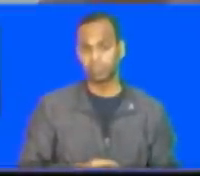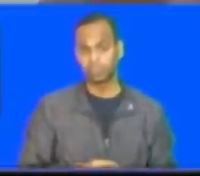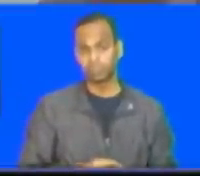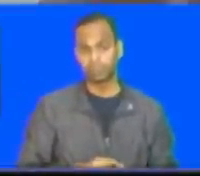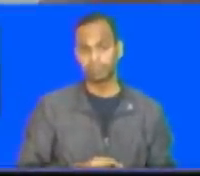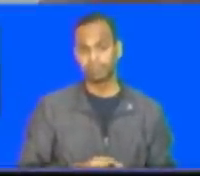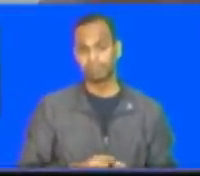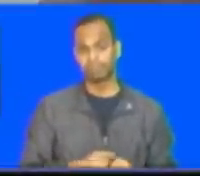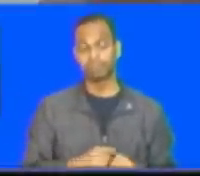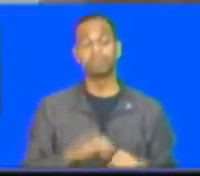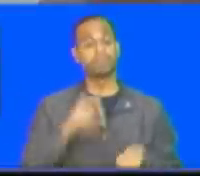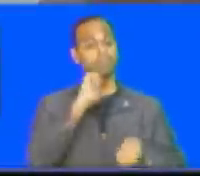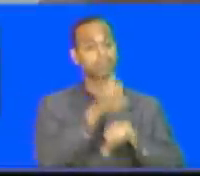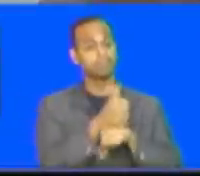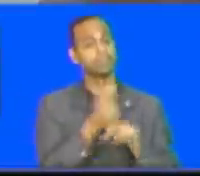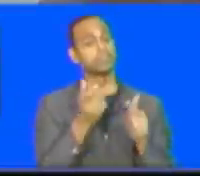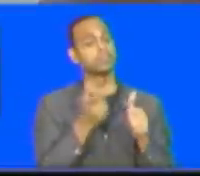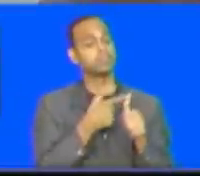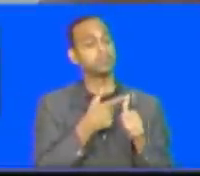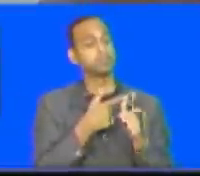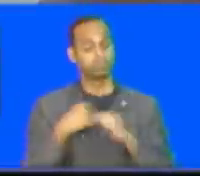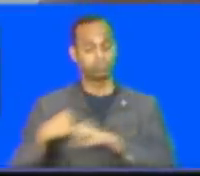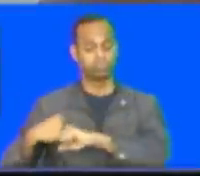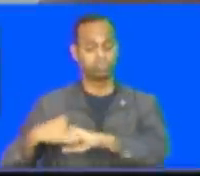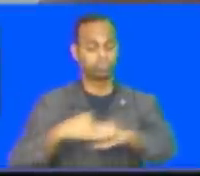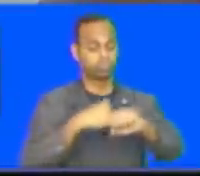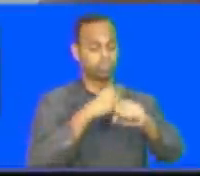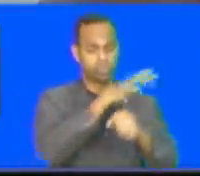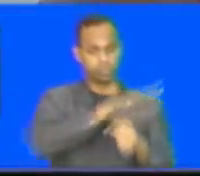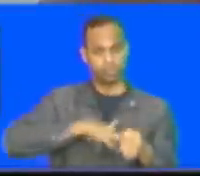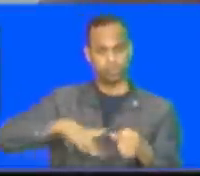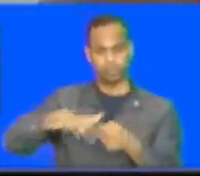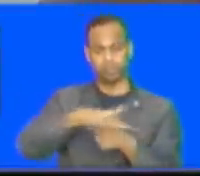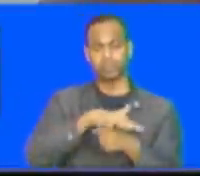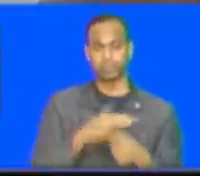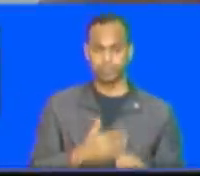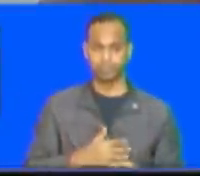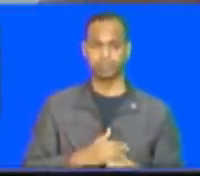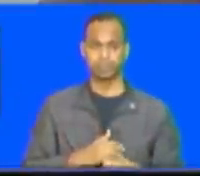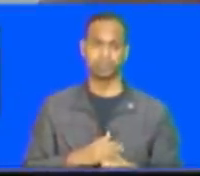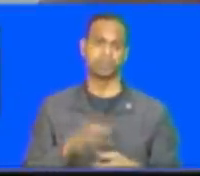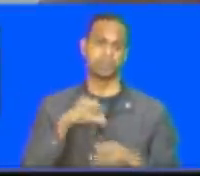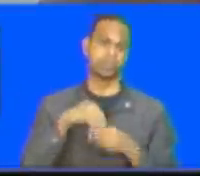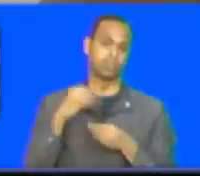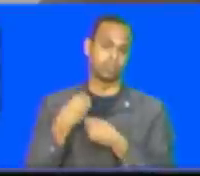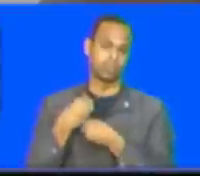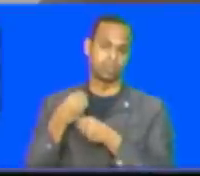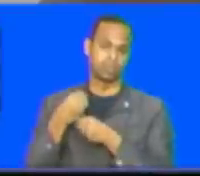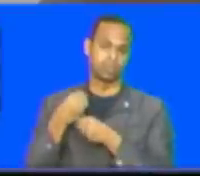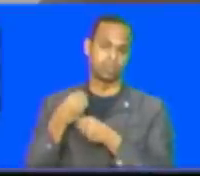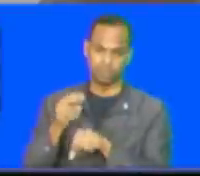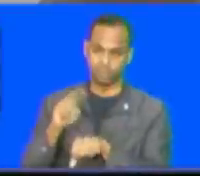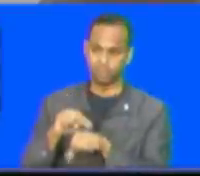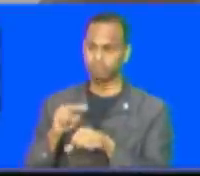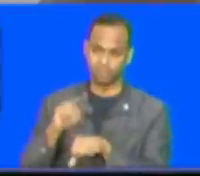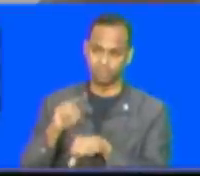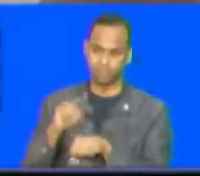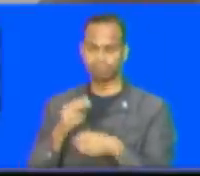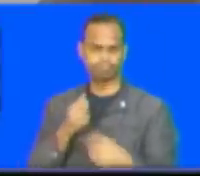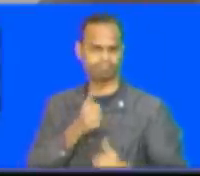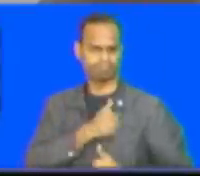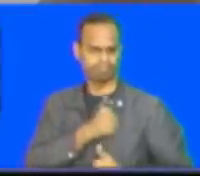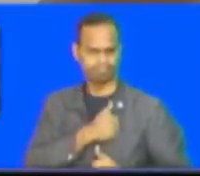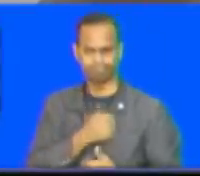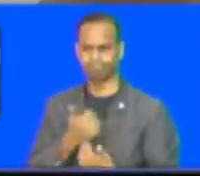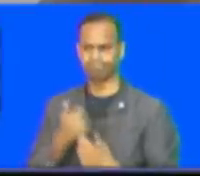El protocolo sí se establece que se le hace un perímetro de seguridad por parte de la Policía Nacional con el concurso de la Fuerza Armada, pero